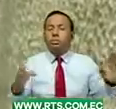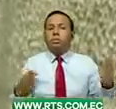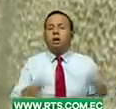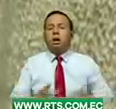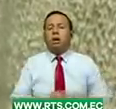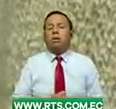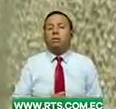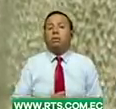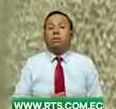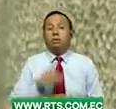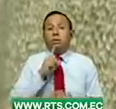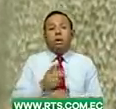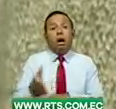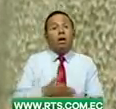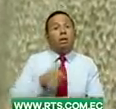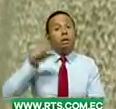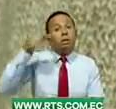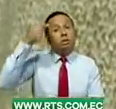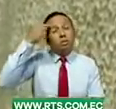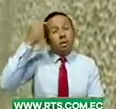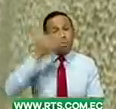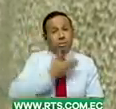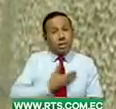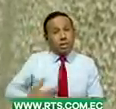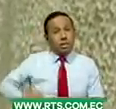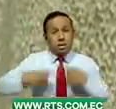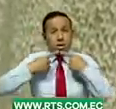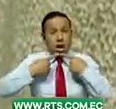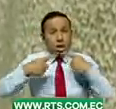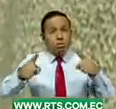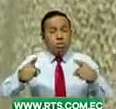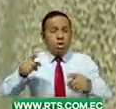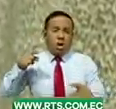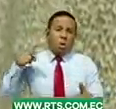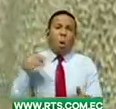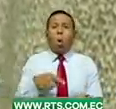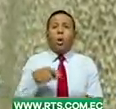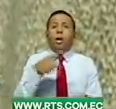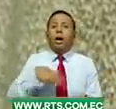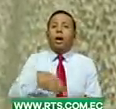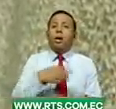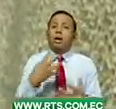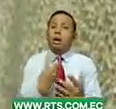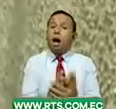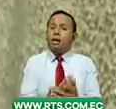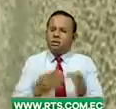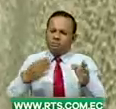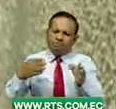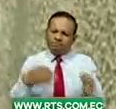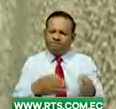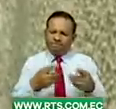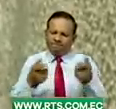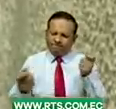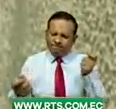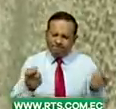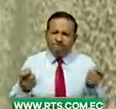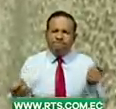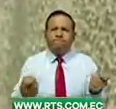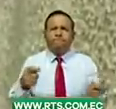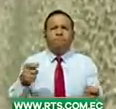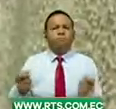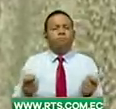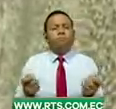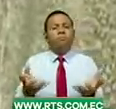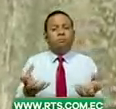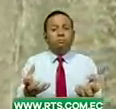Con el estado de excepción en marcha en el sistema carcelario del país, la misión fue restablecer el control de la Penitenciaría del Litoral.